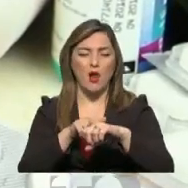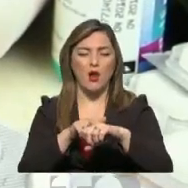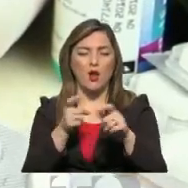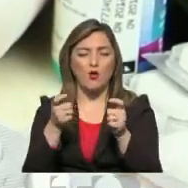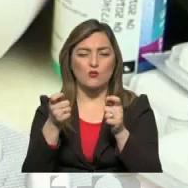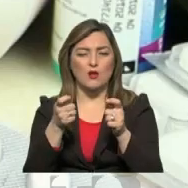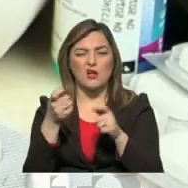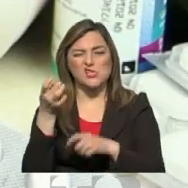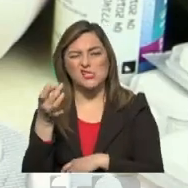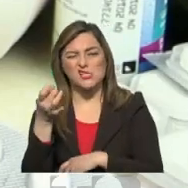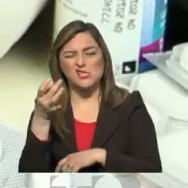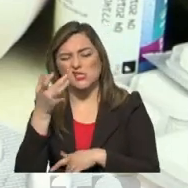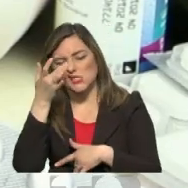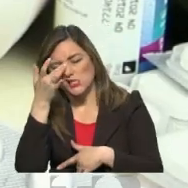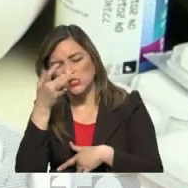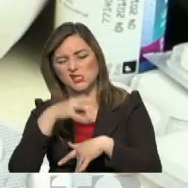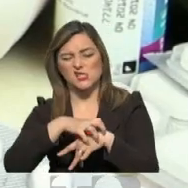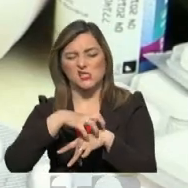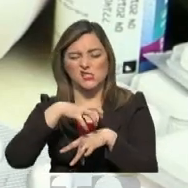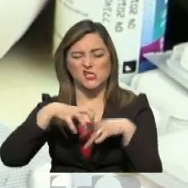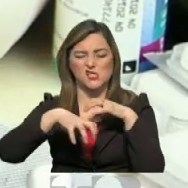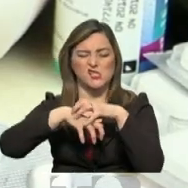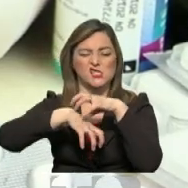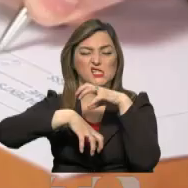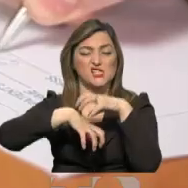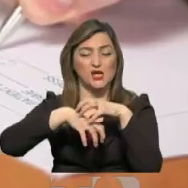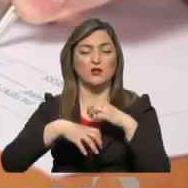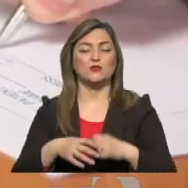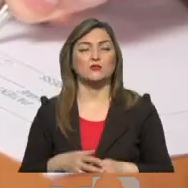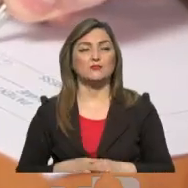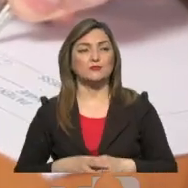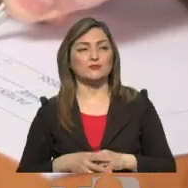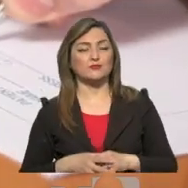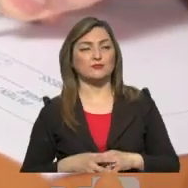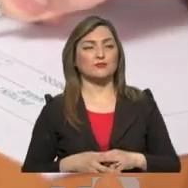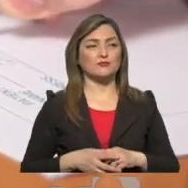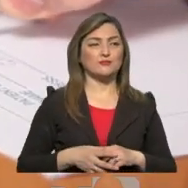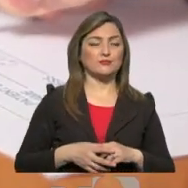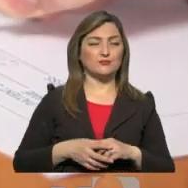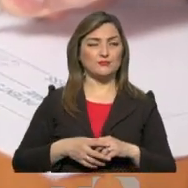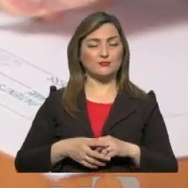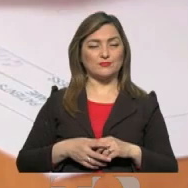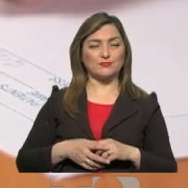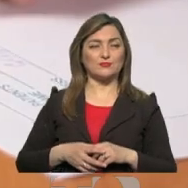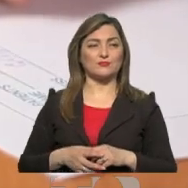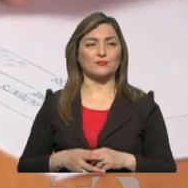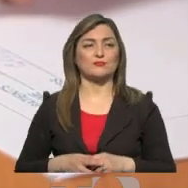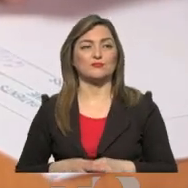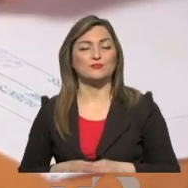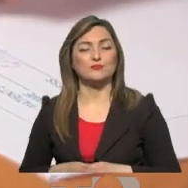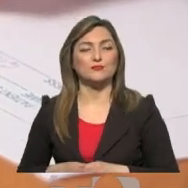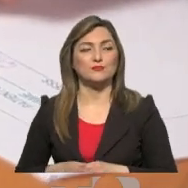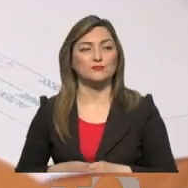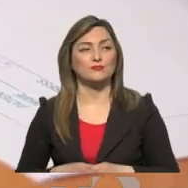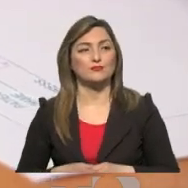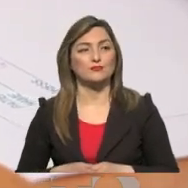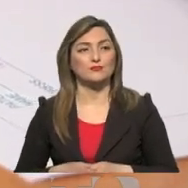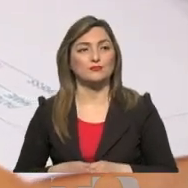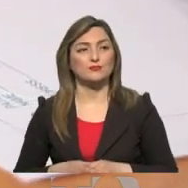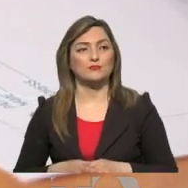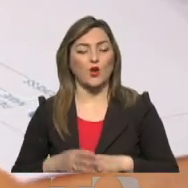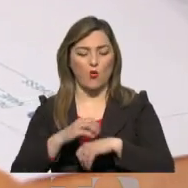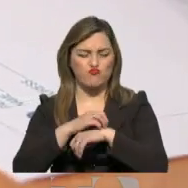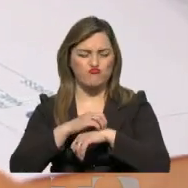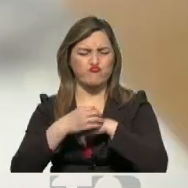controlar los síntomas de las enfermedades inflamatorias, especialmente aquellas inmunomediadas como son la artritis reumatoidea o la psoriasis,